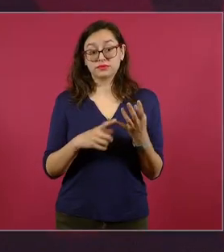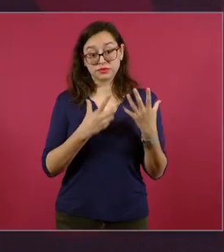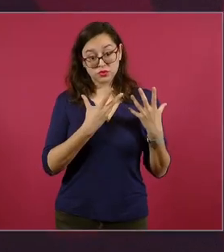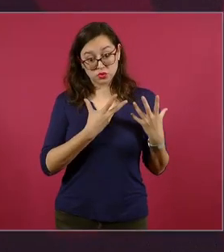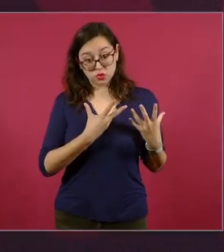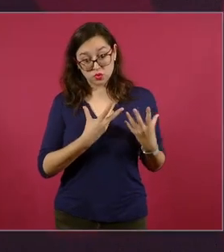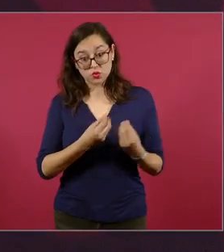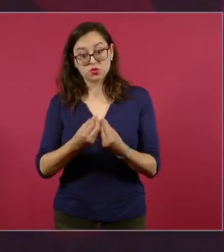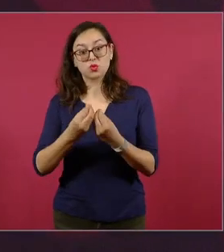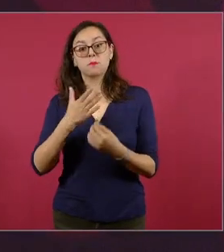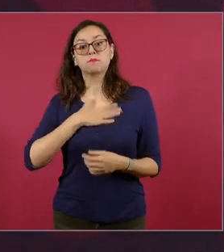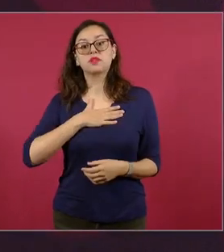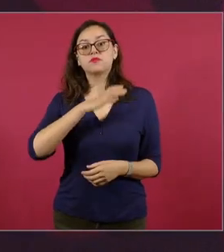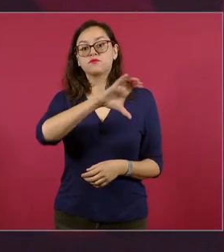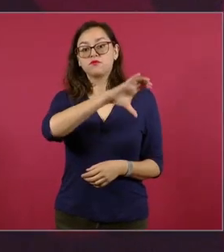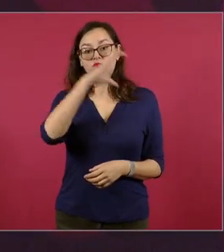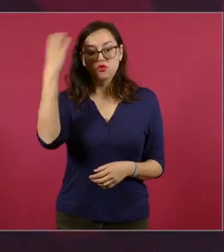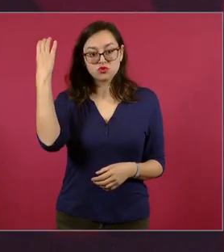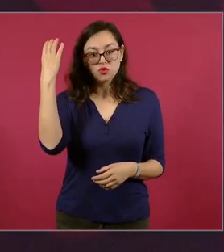el retrato.